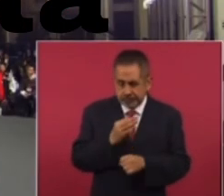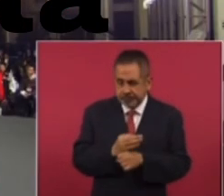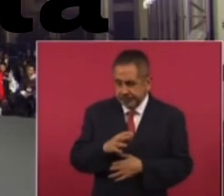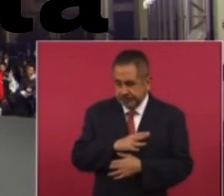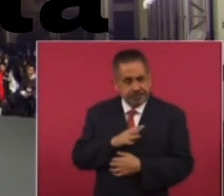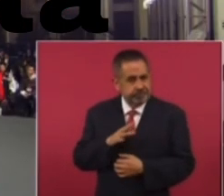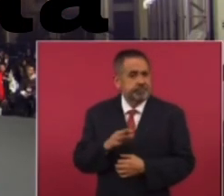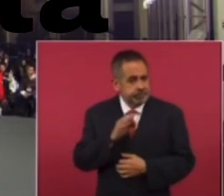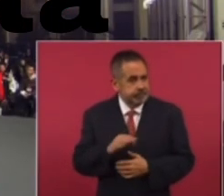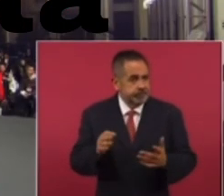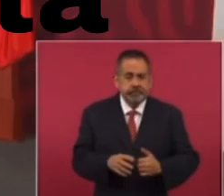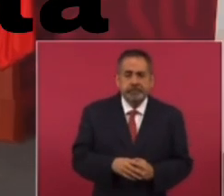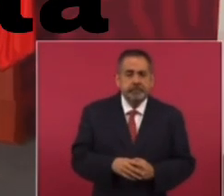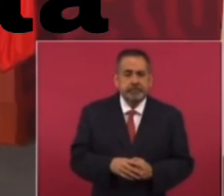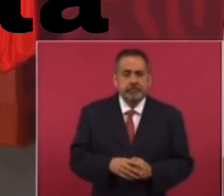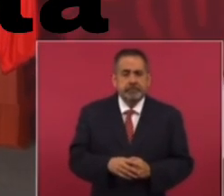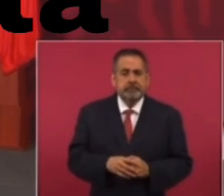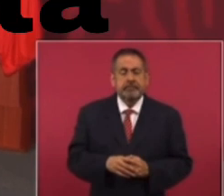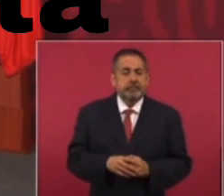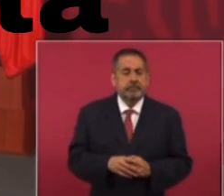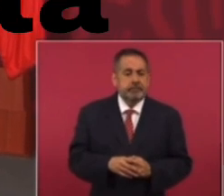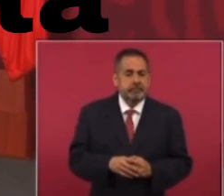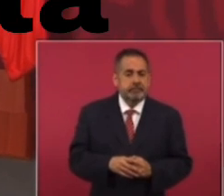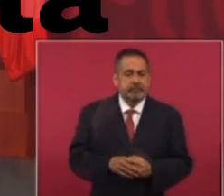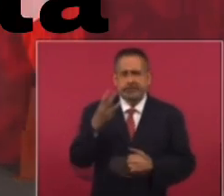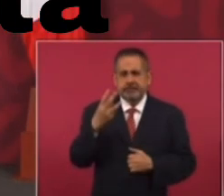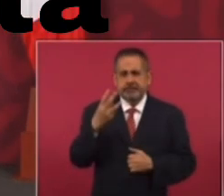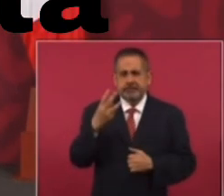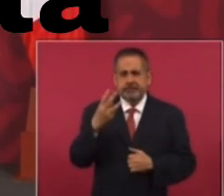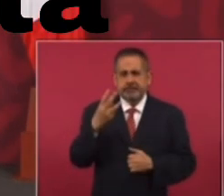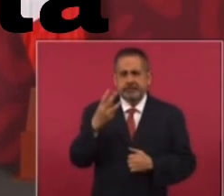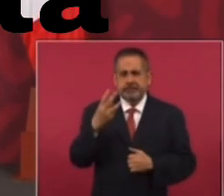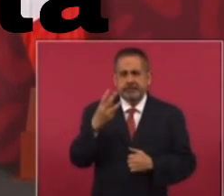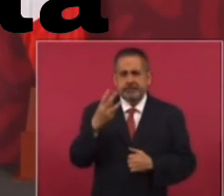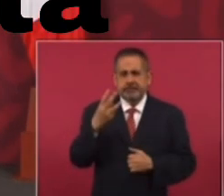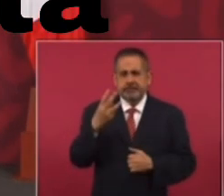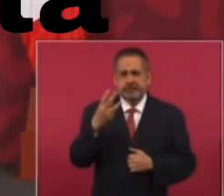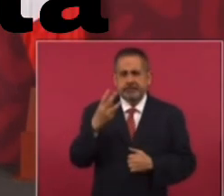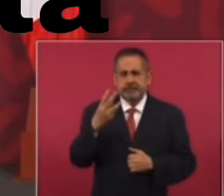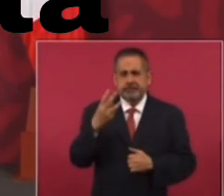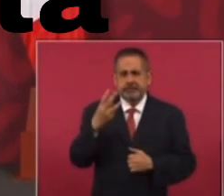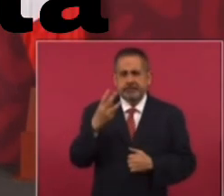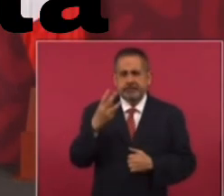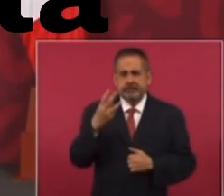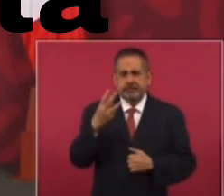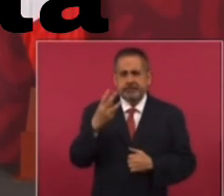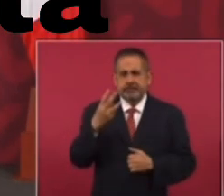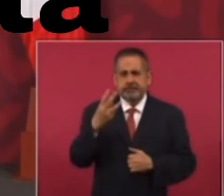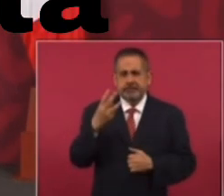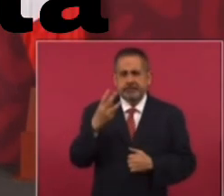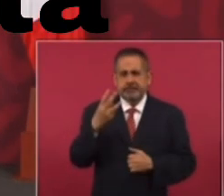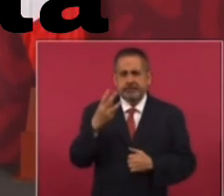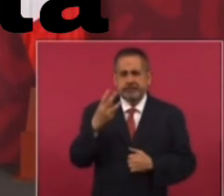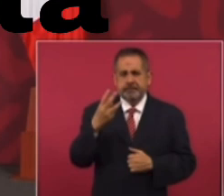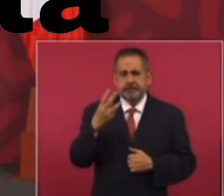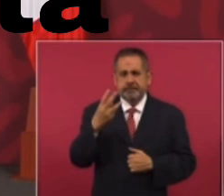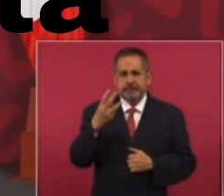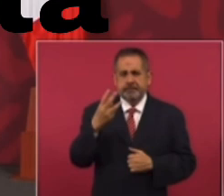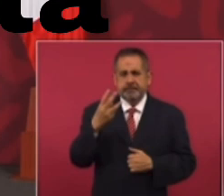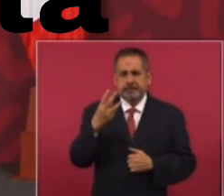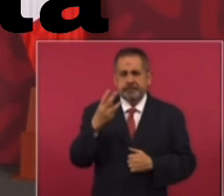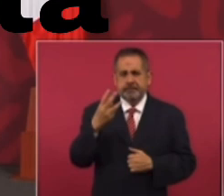bad Bunny para llamar la atención y no sobre eso sino que hasta le pide al mentado Bad Bunny